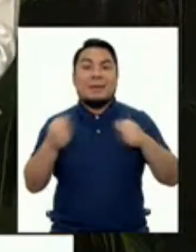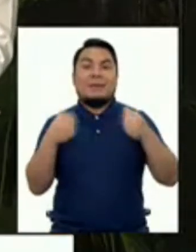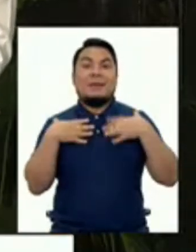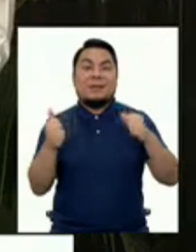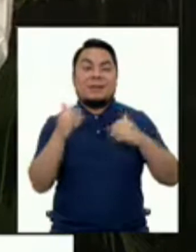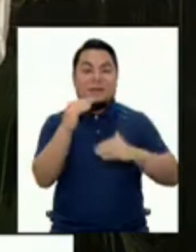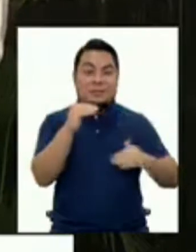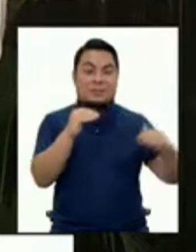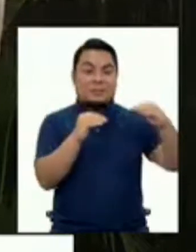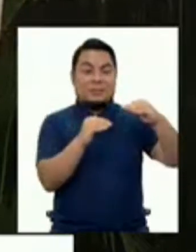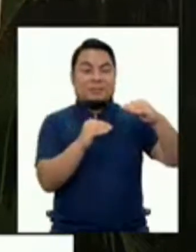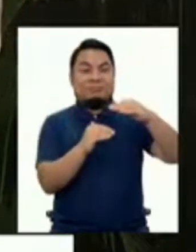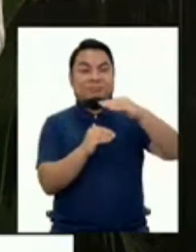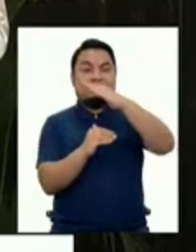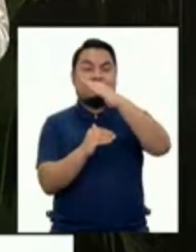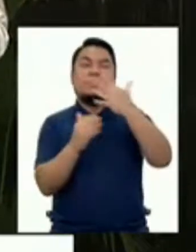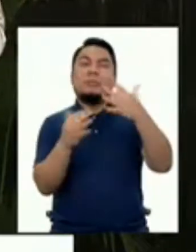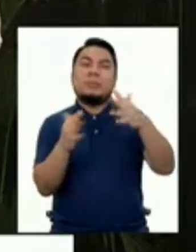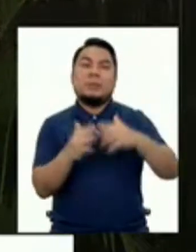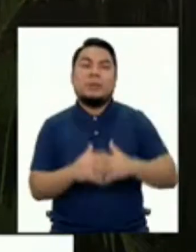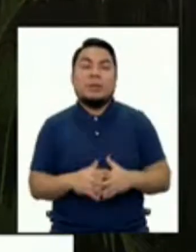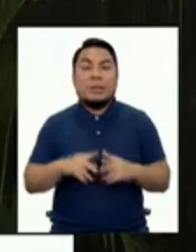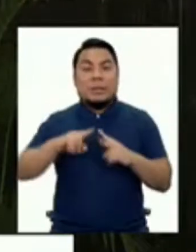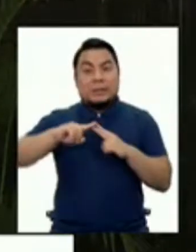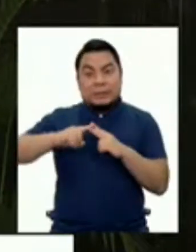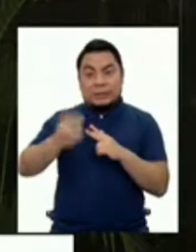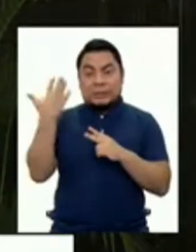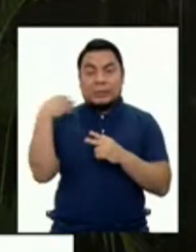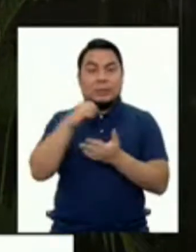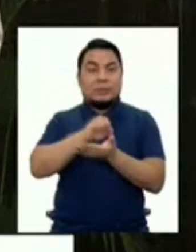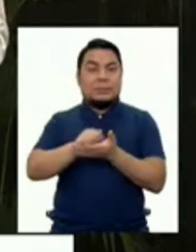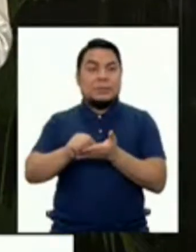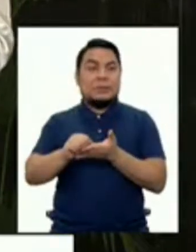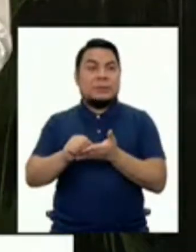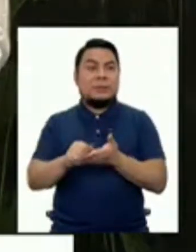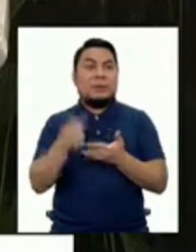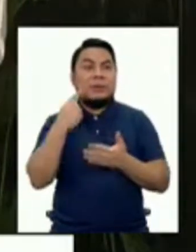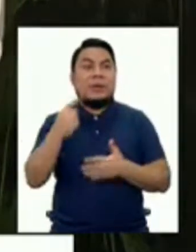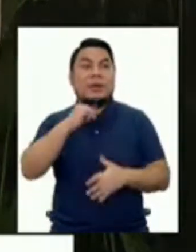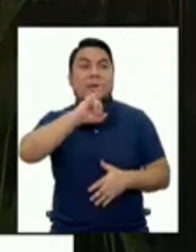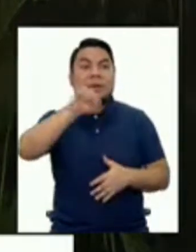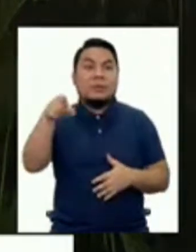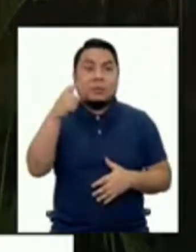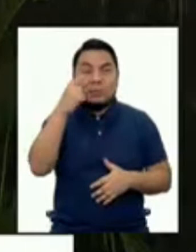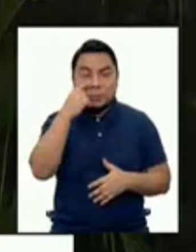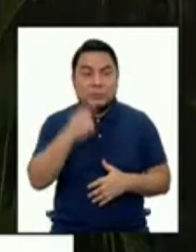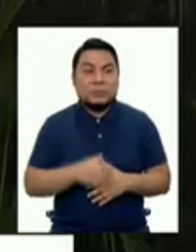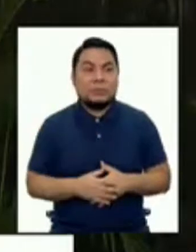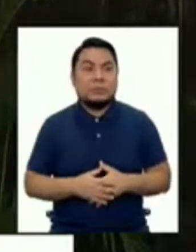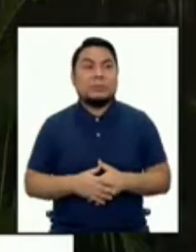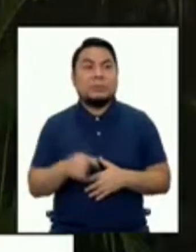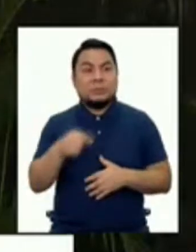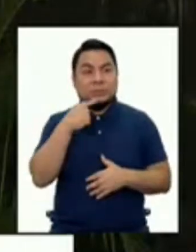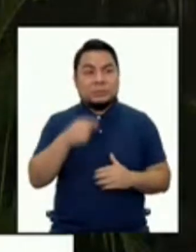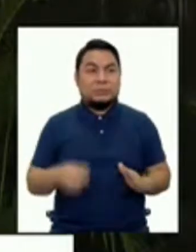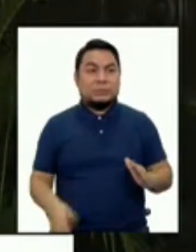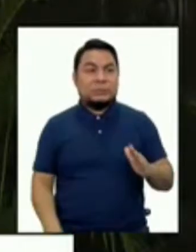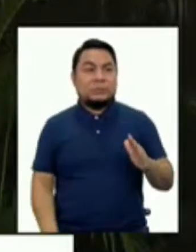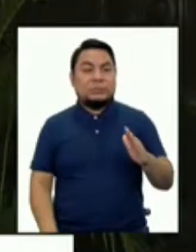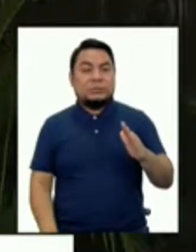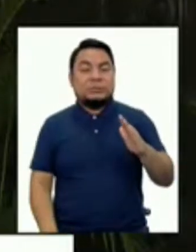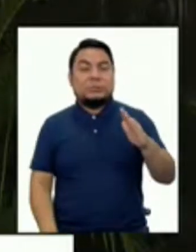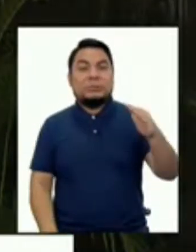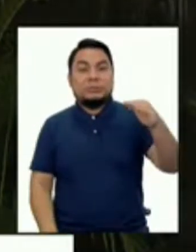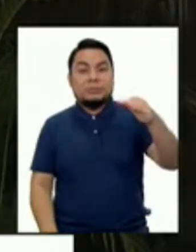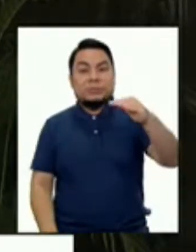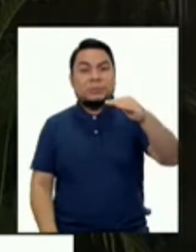recuperados. Más o menos al inicio del mes de junio se intersectaron. Y